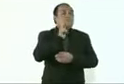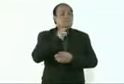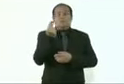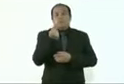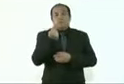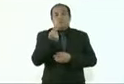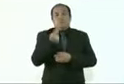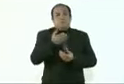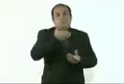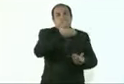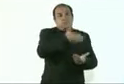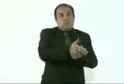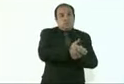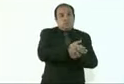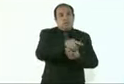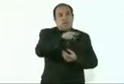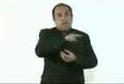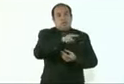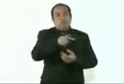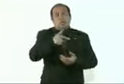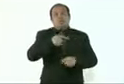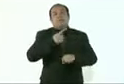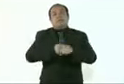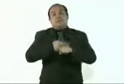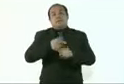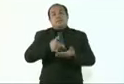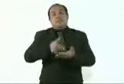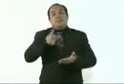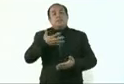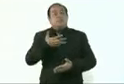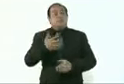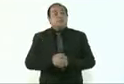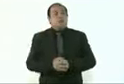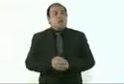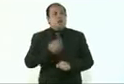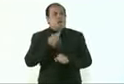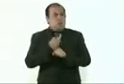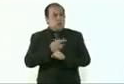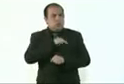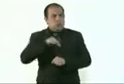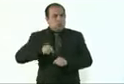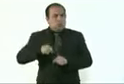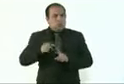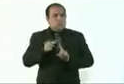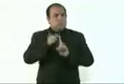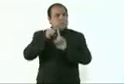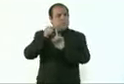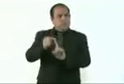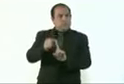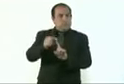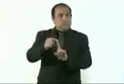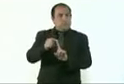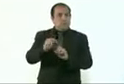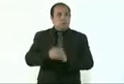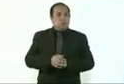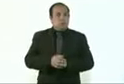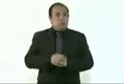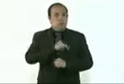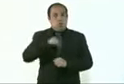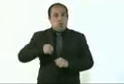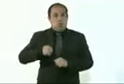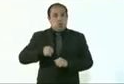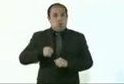va porque esté en condiciones de gravedad. Entonces, por eso estamos orientando. Obviamente nosotros aumentamos